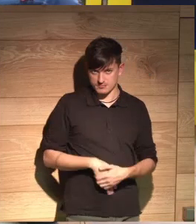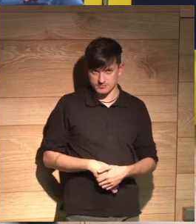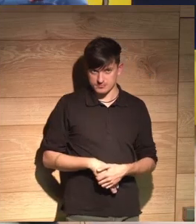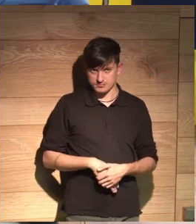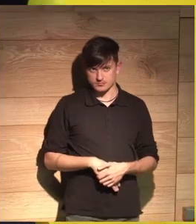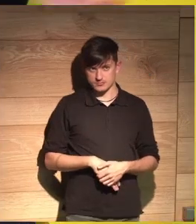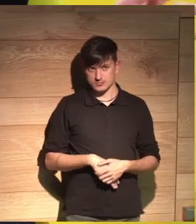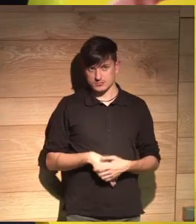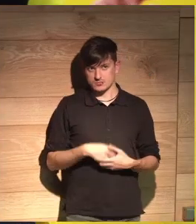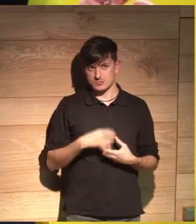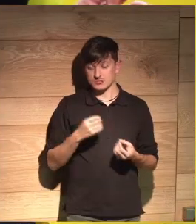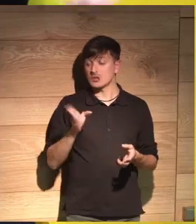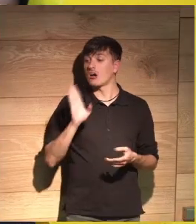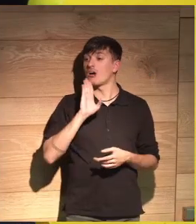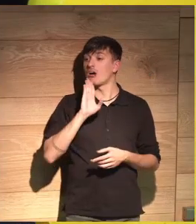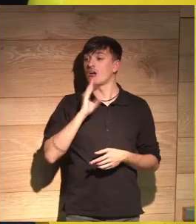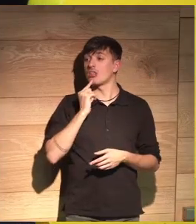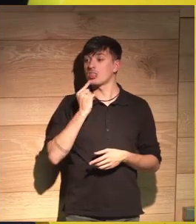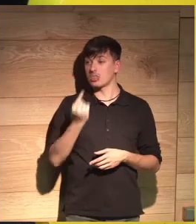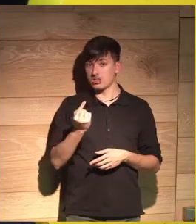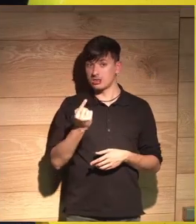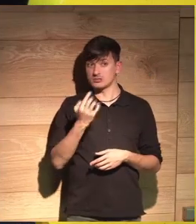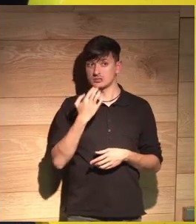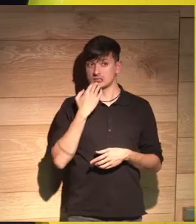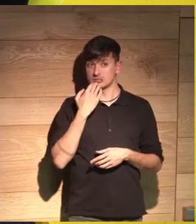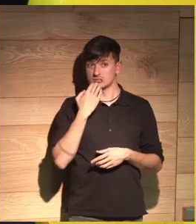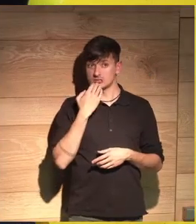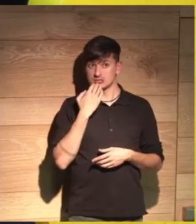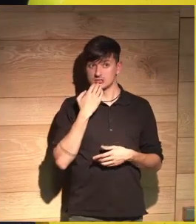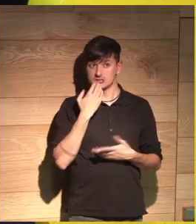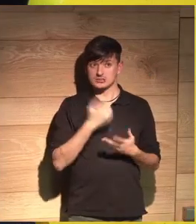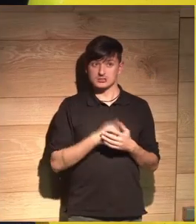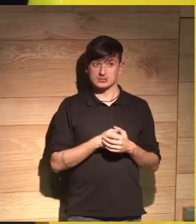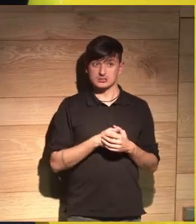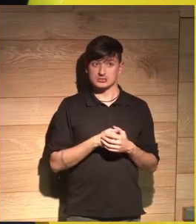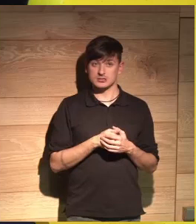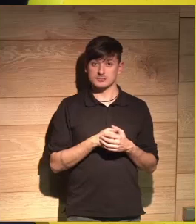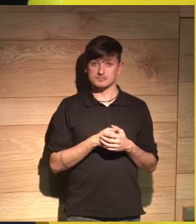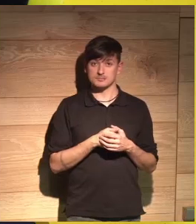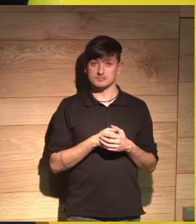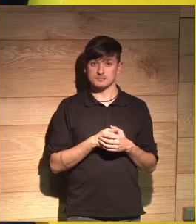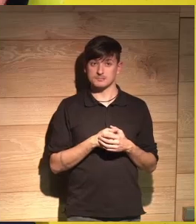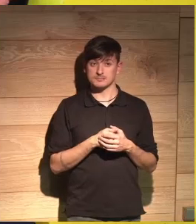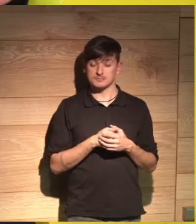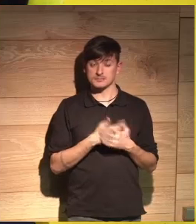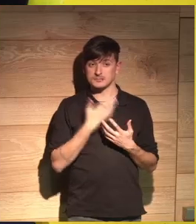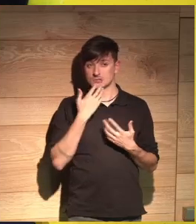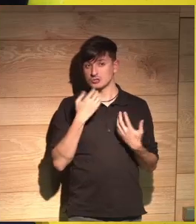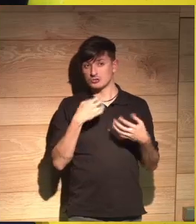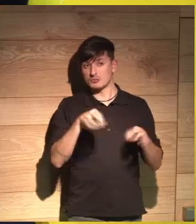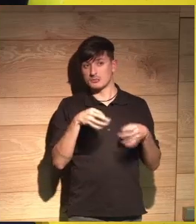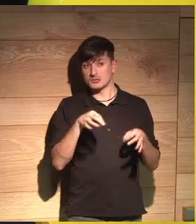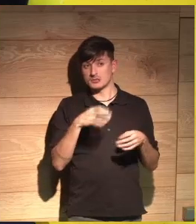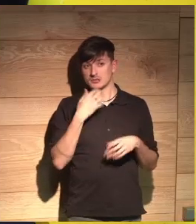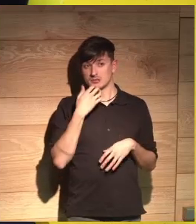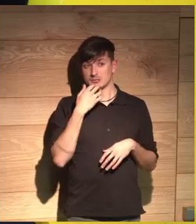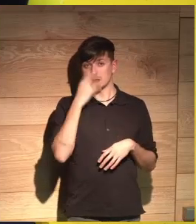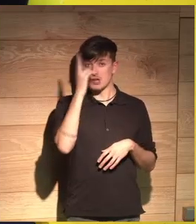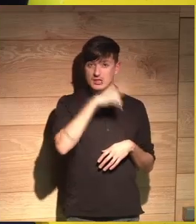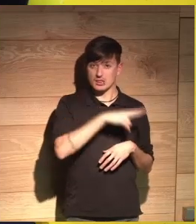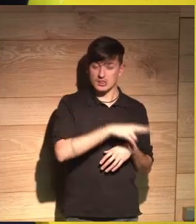de lo que nos dice es que si tenemos una matriz tenemos también normalmente tenemos un matriz